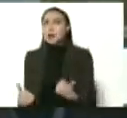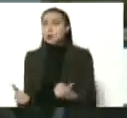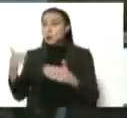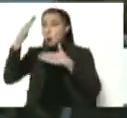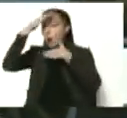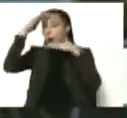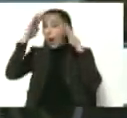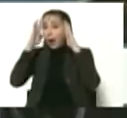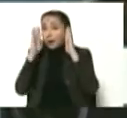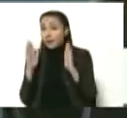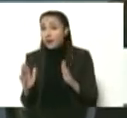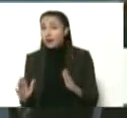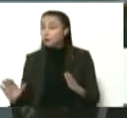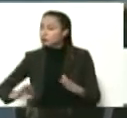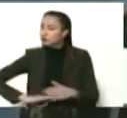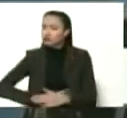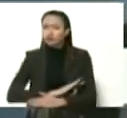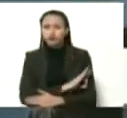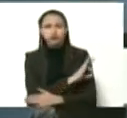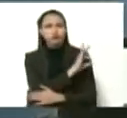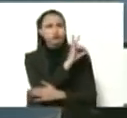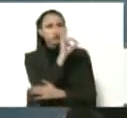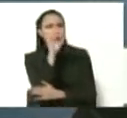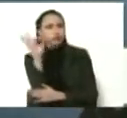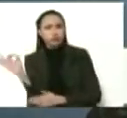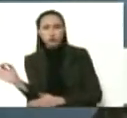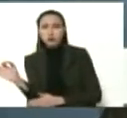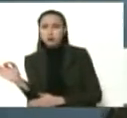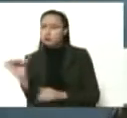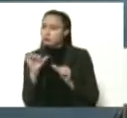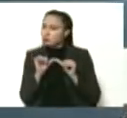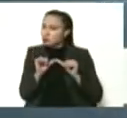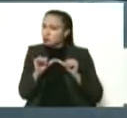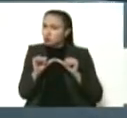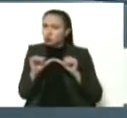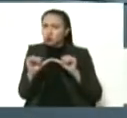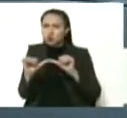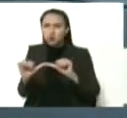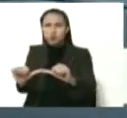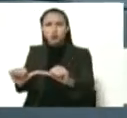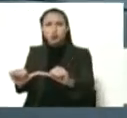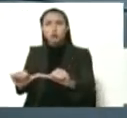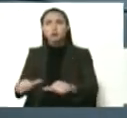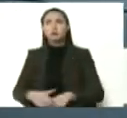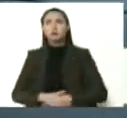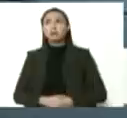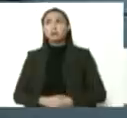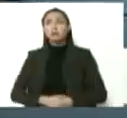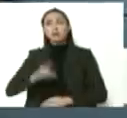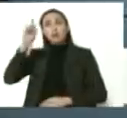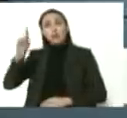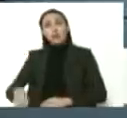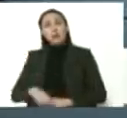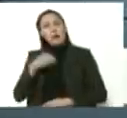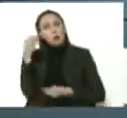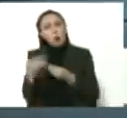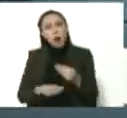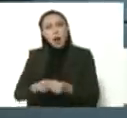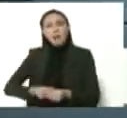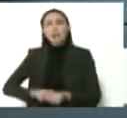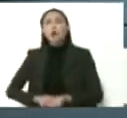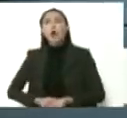atento 24 horas del día, de manera permanente, y además hemos estado ejerciendo